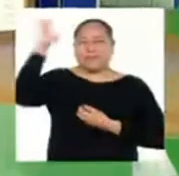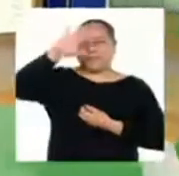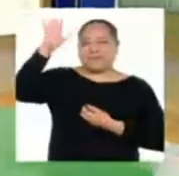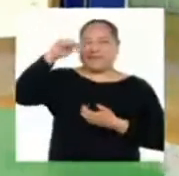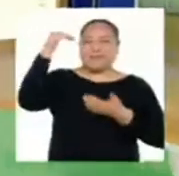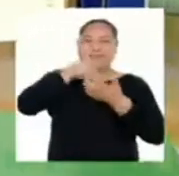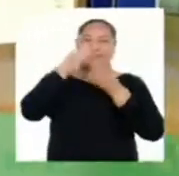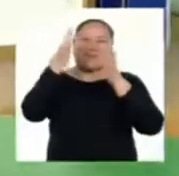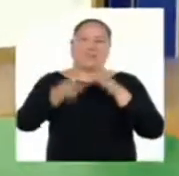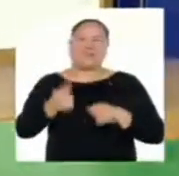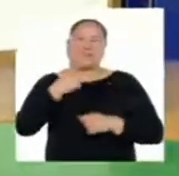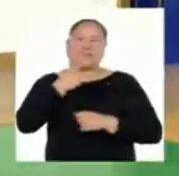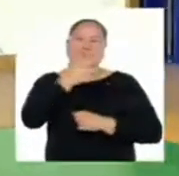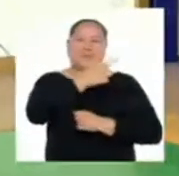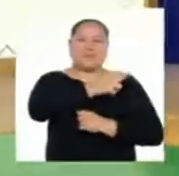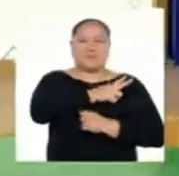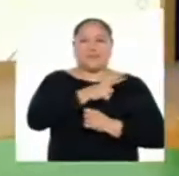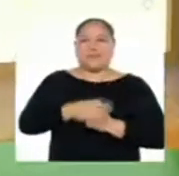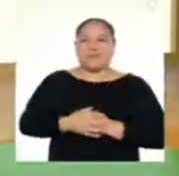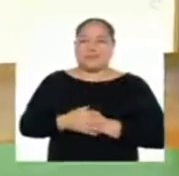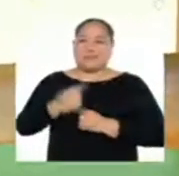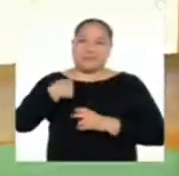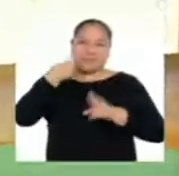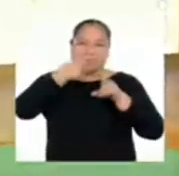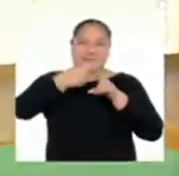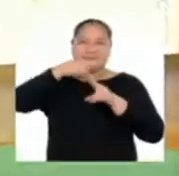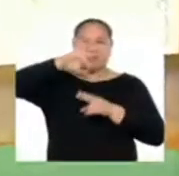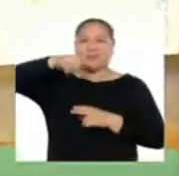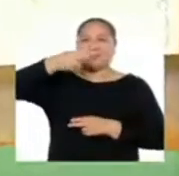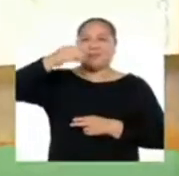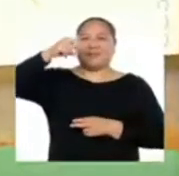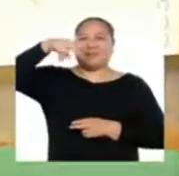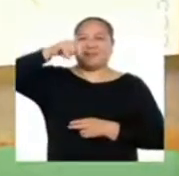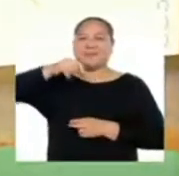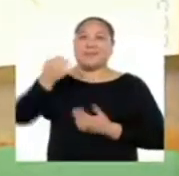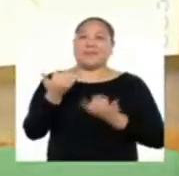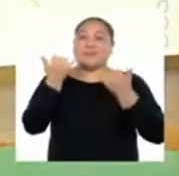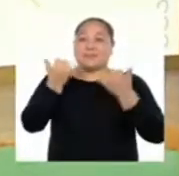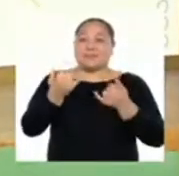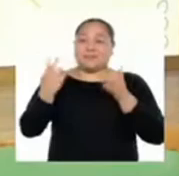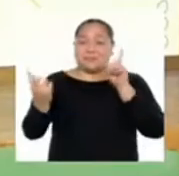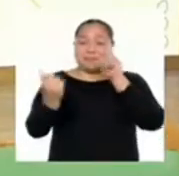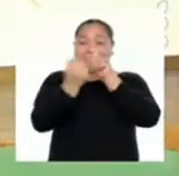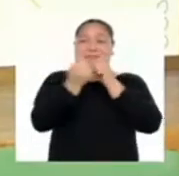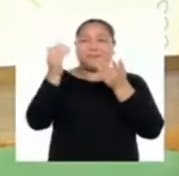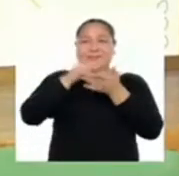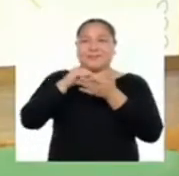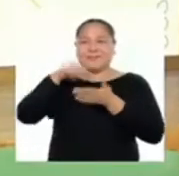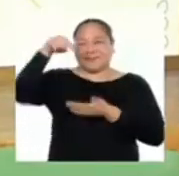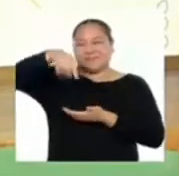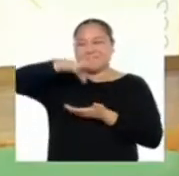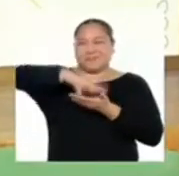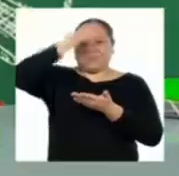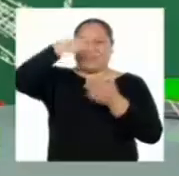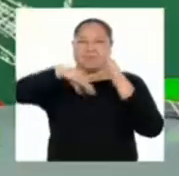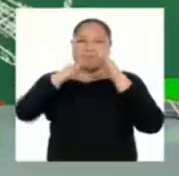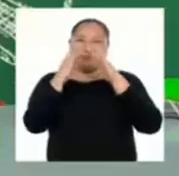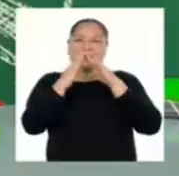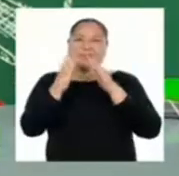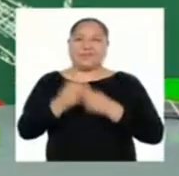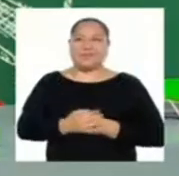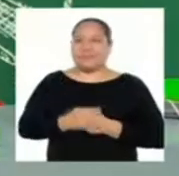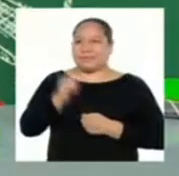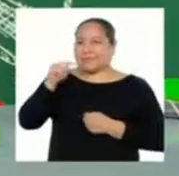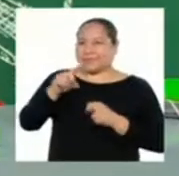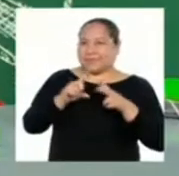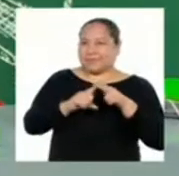Hola, hola estudiantes de tercero de secundaria. Yo soy Jonathan Hernández y hoy nos volvemos a encontrar en Aprendo en Casa,